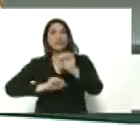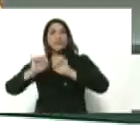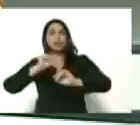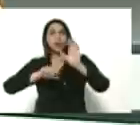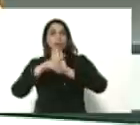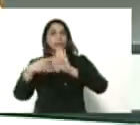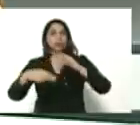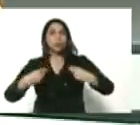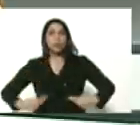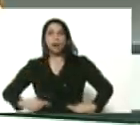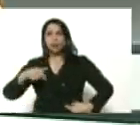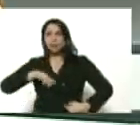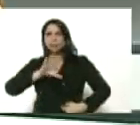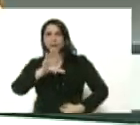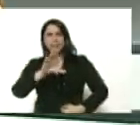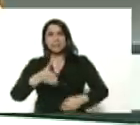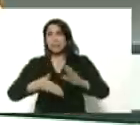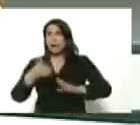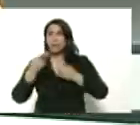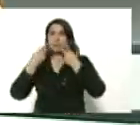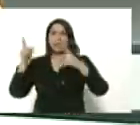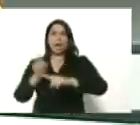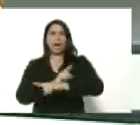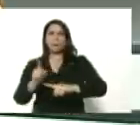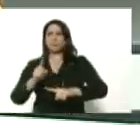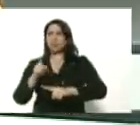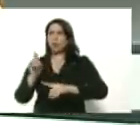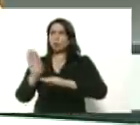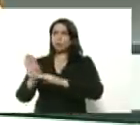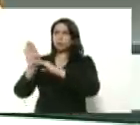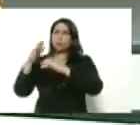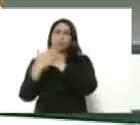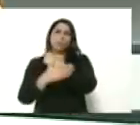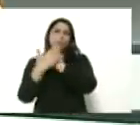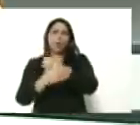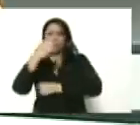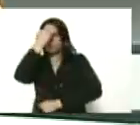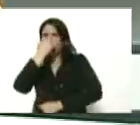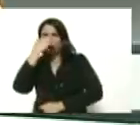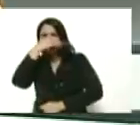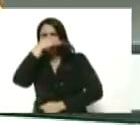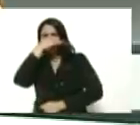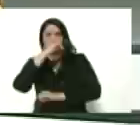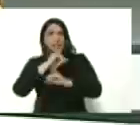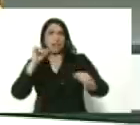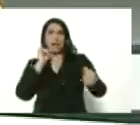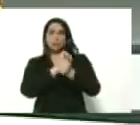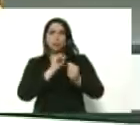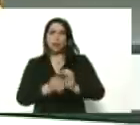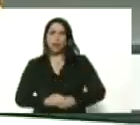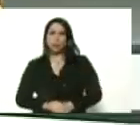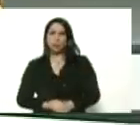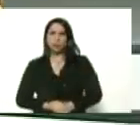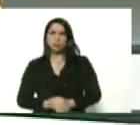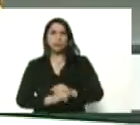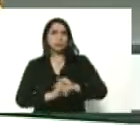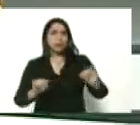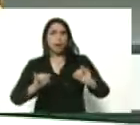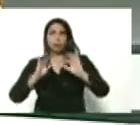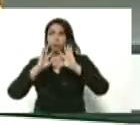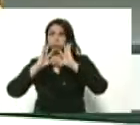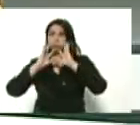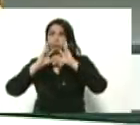país. Salen rápido a darle cobertura a los terroristas. Cuando están capturados, están